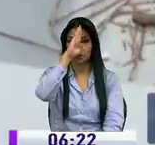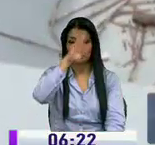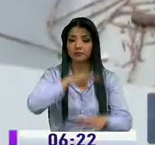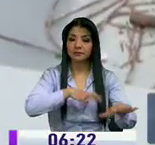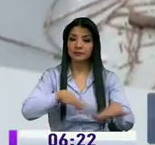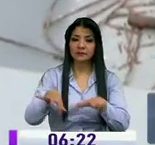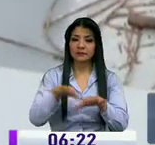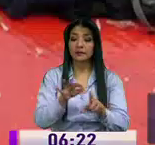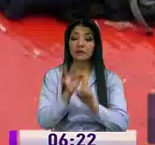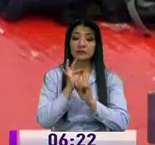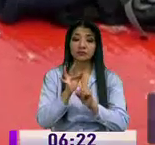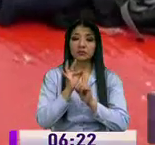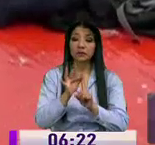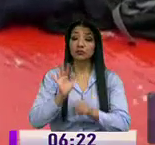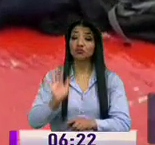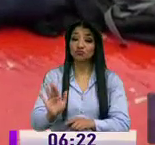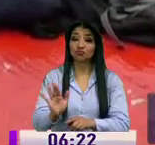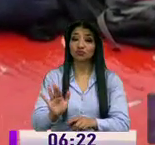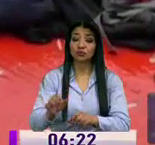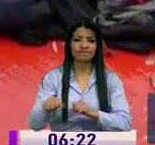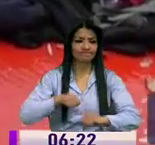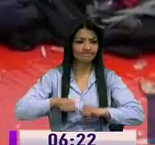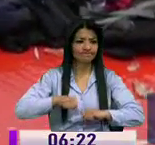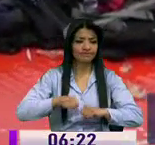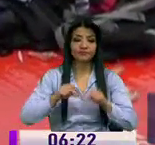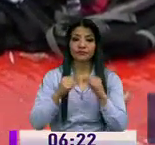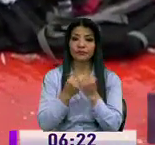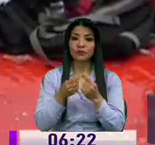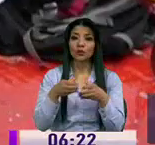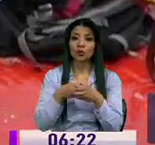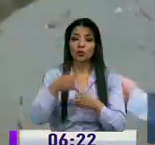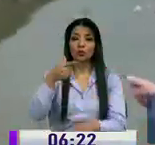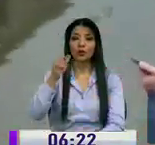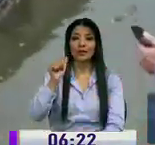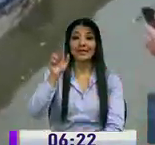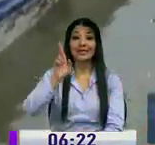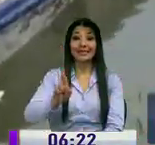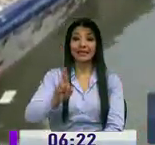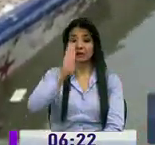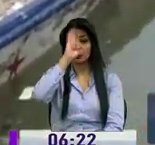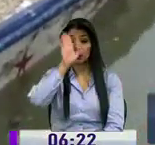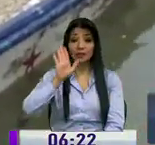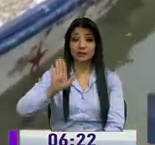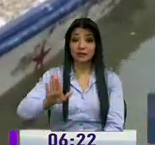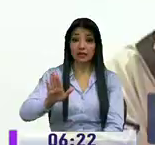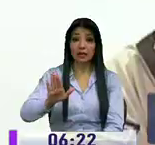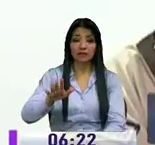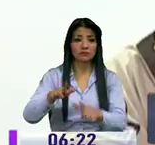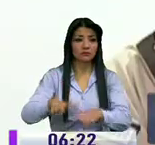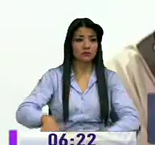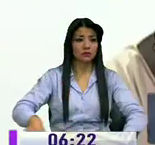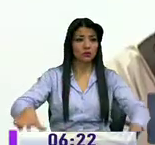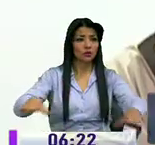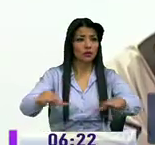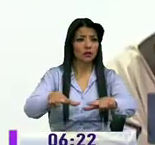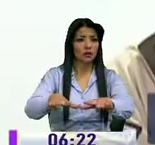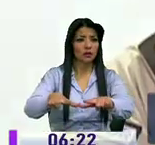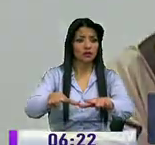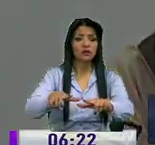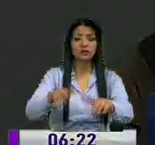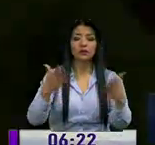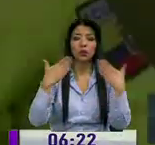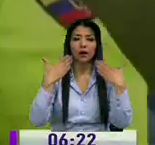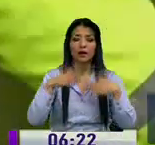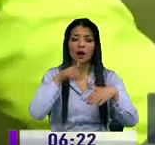de intervención operativa que el Grupo de Intervención y Rescate viene desarrollando en el sector del Golfo de